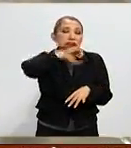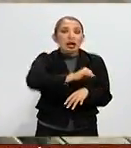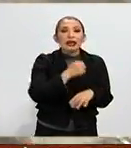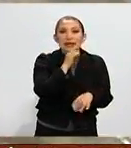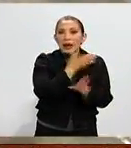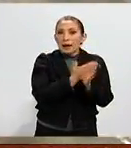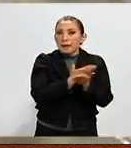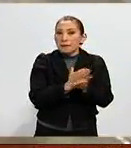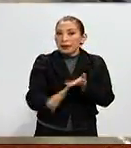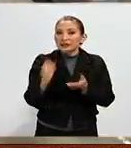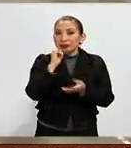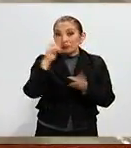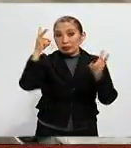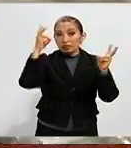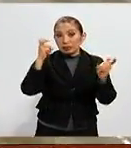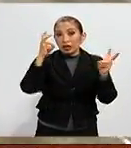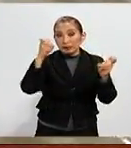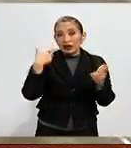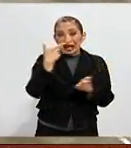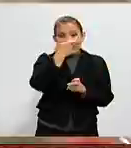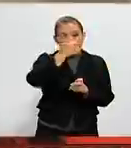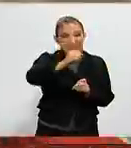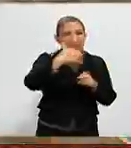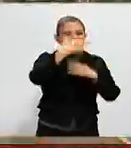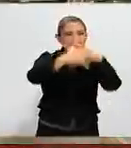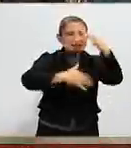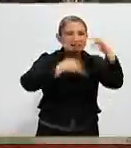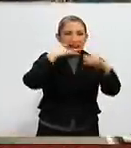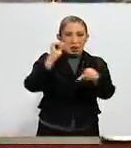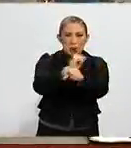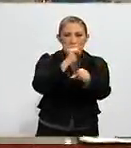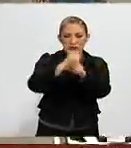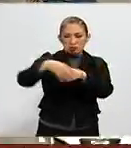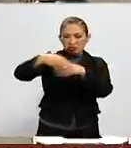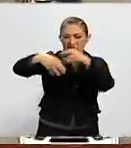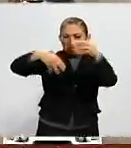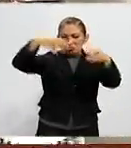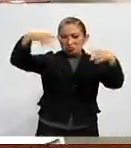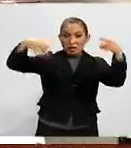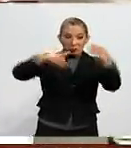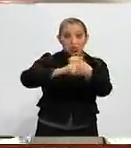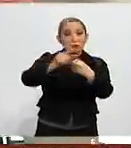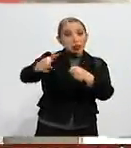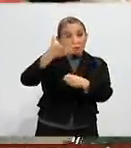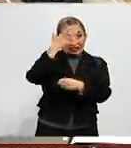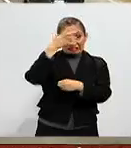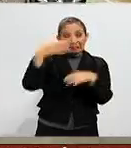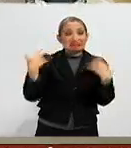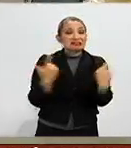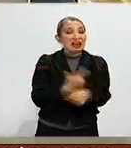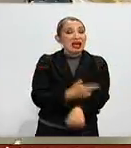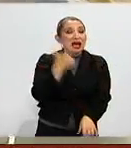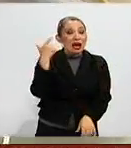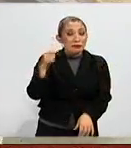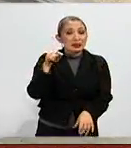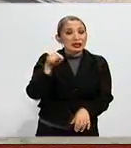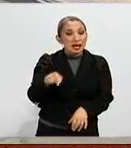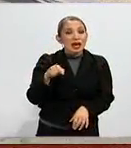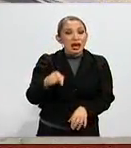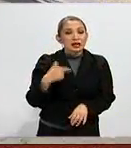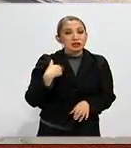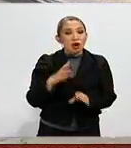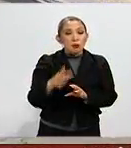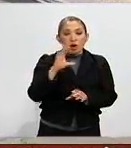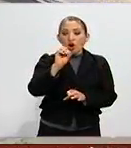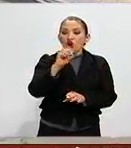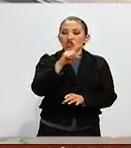con obviamente el tema de los gases contaminantes de los vehículos, tenemos un problema serio en el sentido de que son precursores del